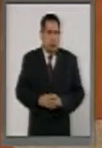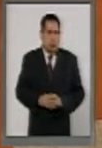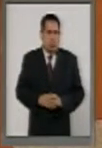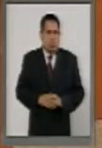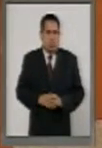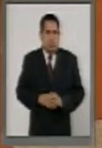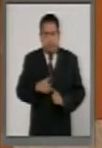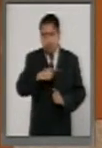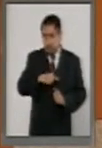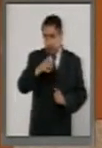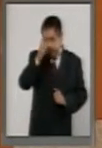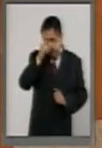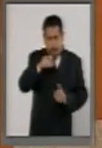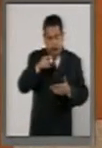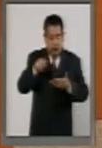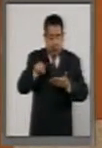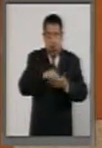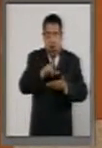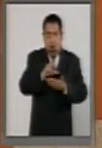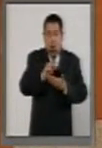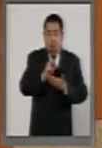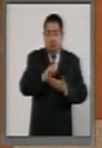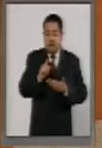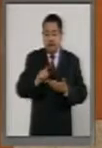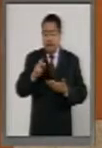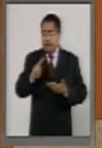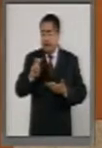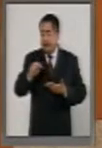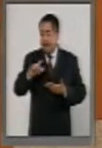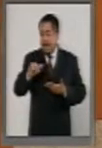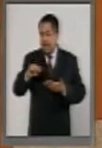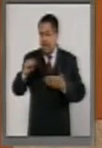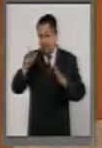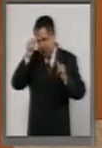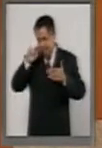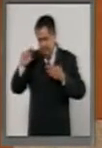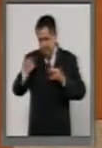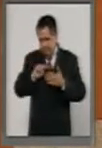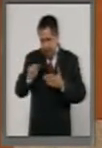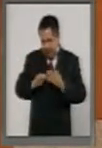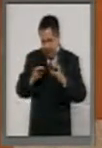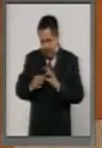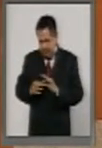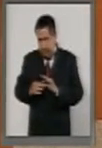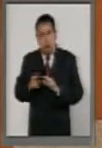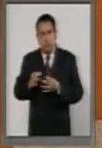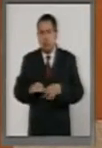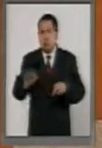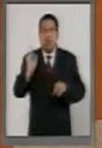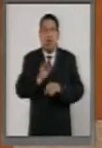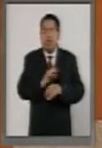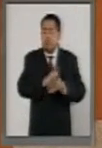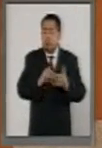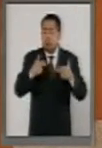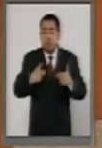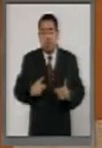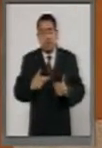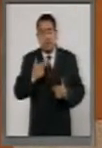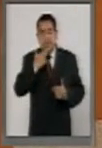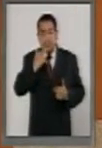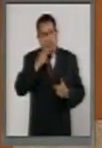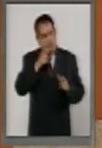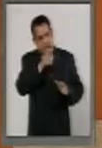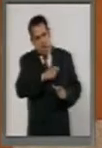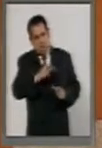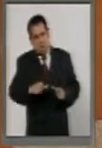El acuerdo López-Venegas es de gran importancia para la protección de los derechos humanos y garantías